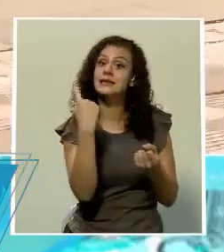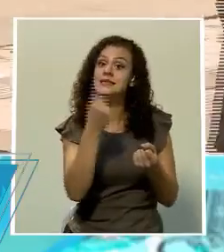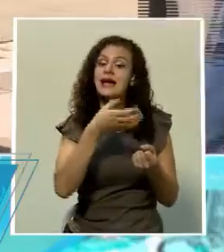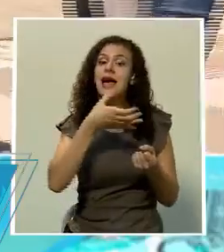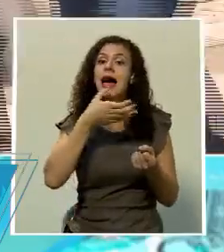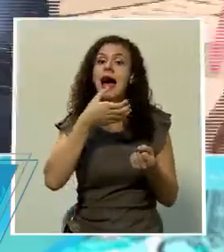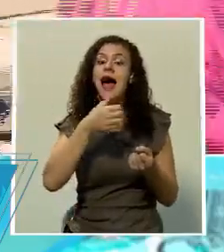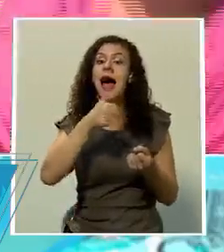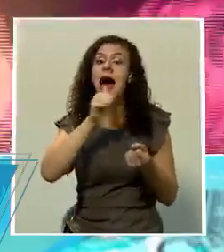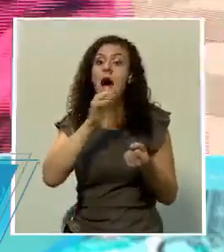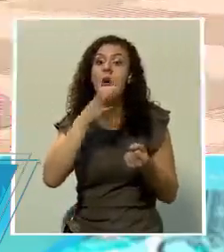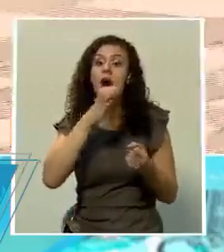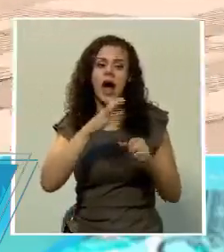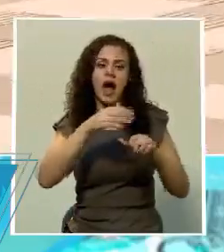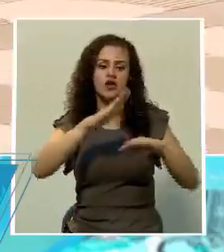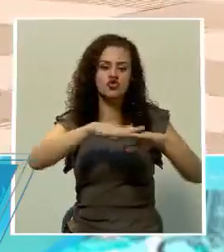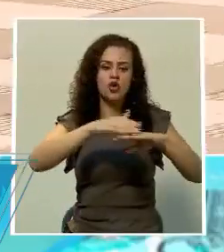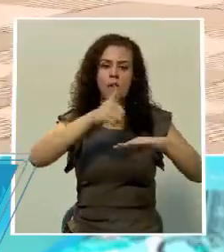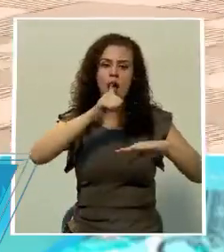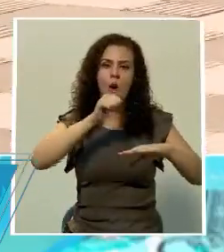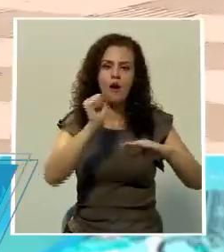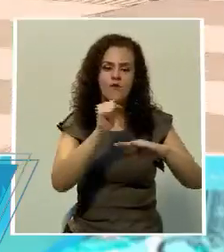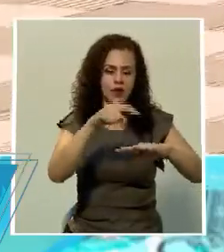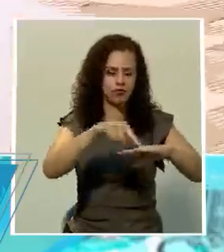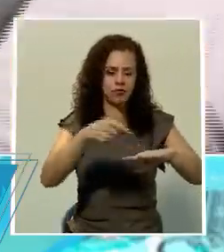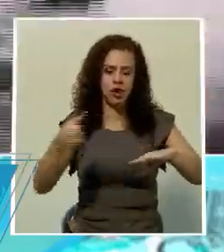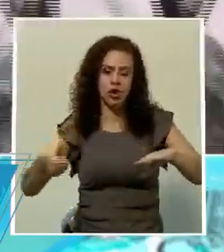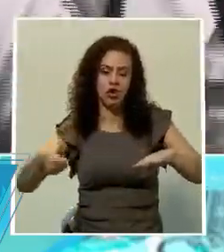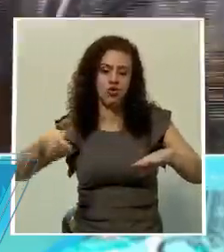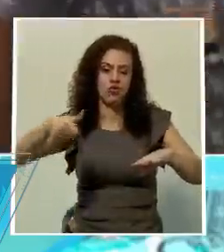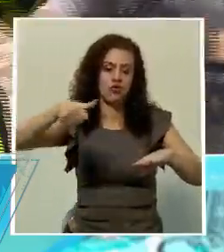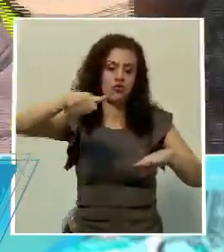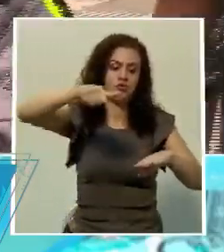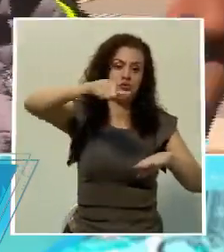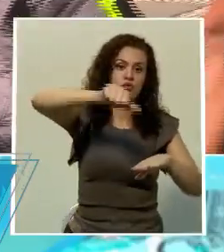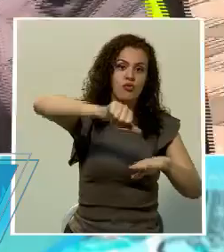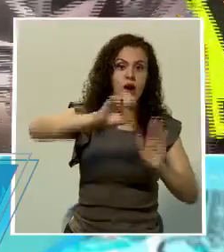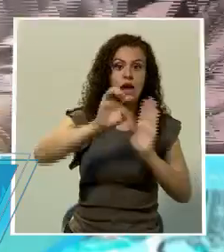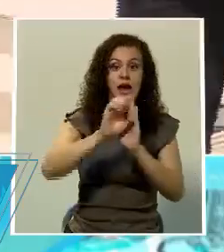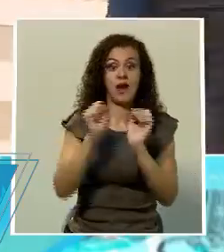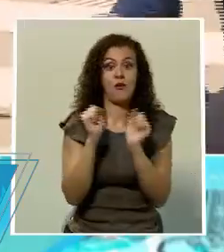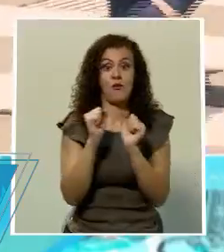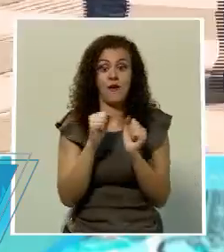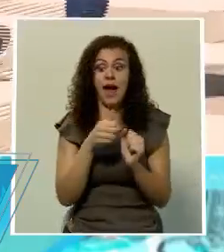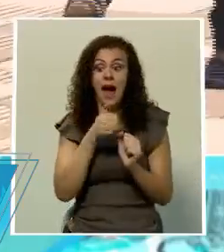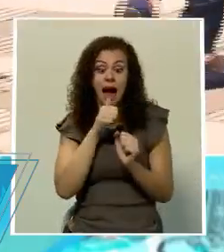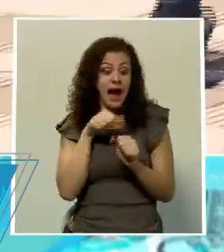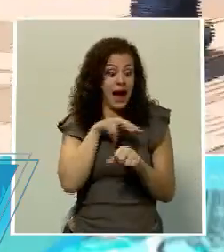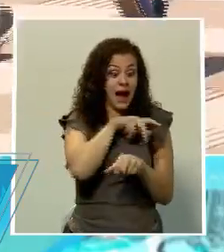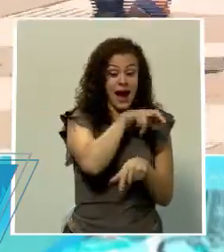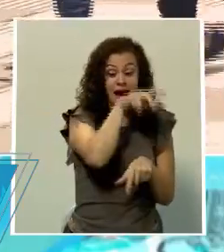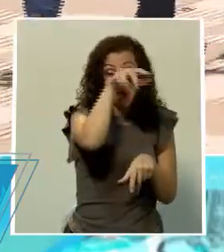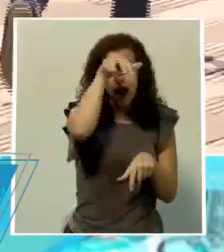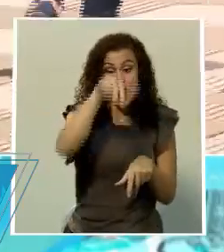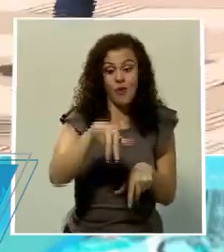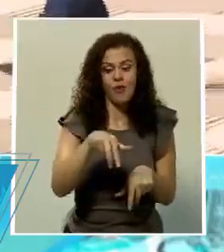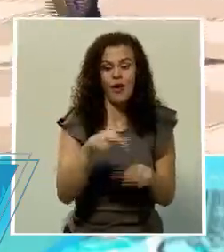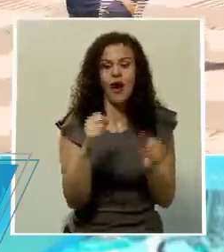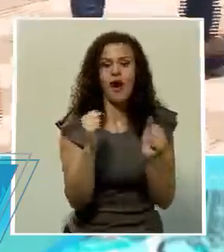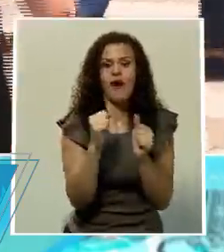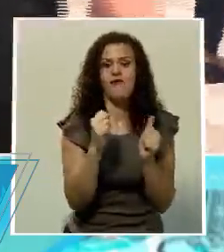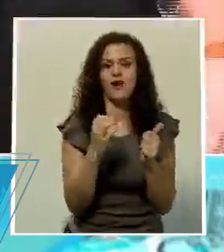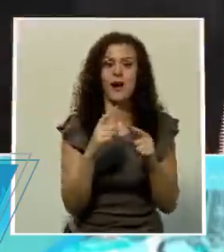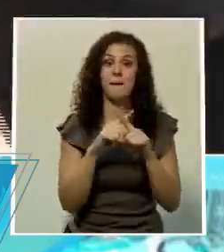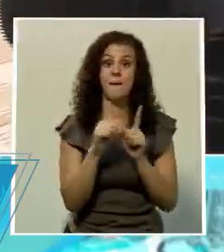agua caliente sobre el agua fría que está en la tina, porque si el menor sale corriendo porque ya le toca el baño, se tira a la tina y lo primero que va a encontrar es el agua